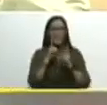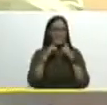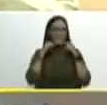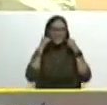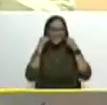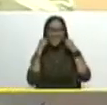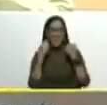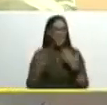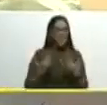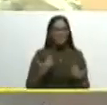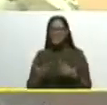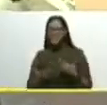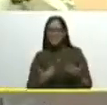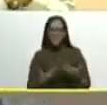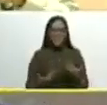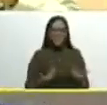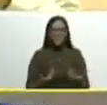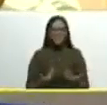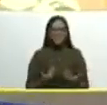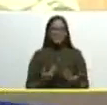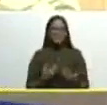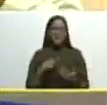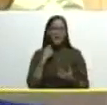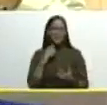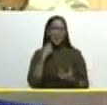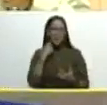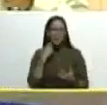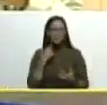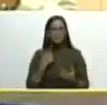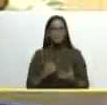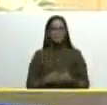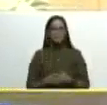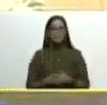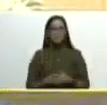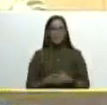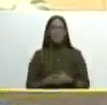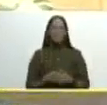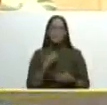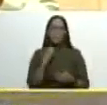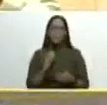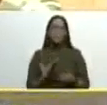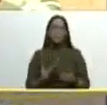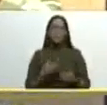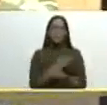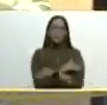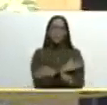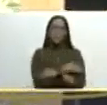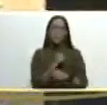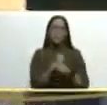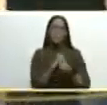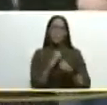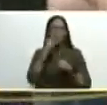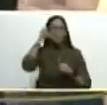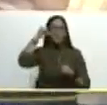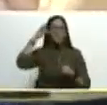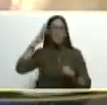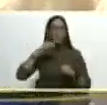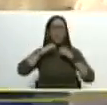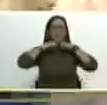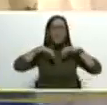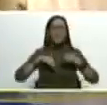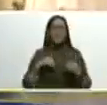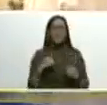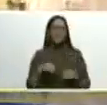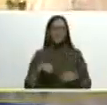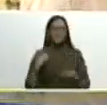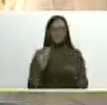conversar. A masticar. Bueno, la felicito por la labor que hacen. Que Dios las bendiga, pues. Hasta la